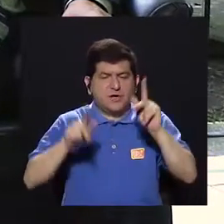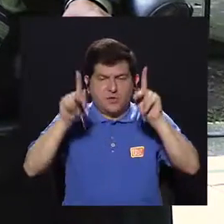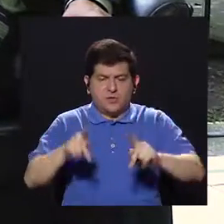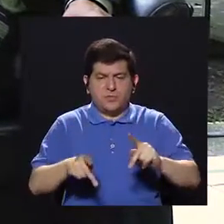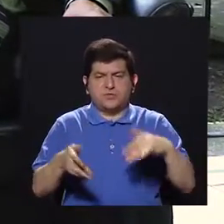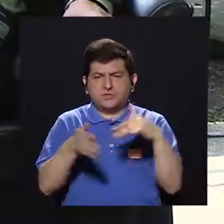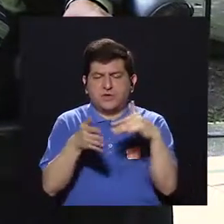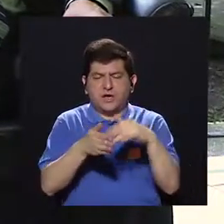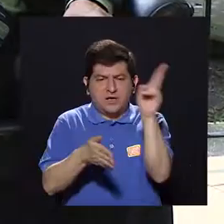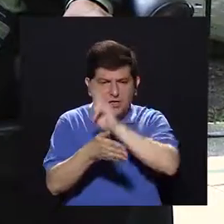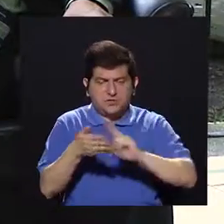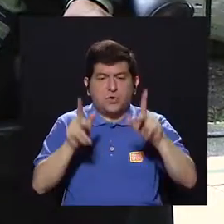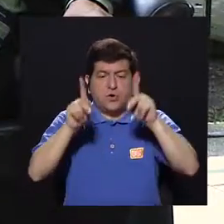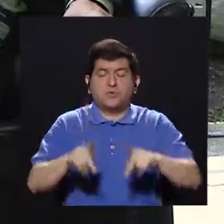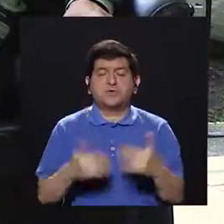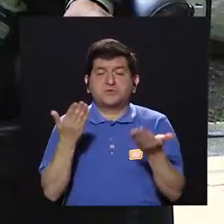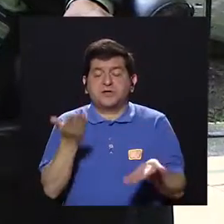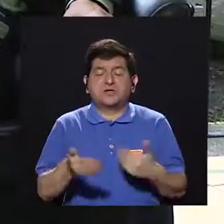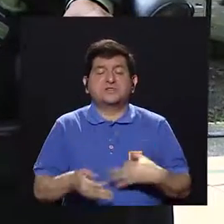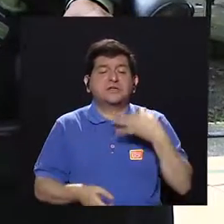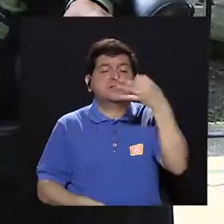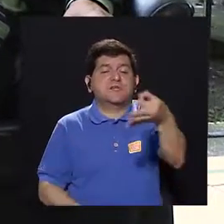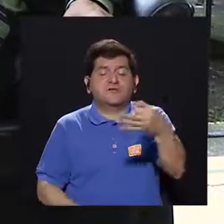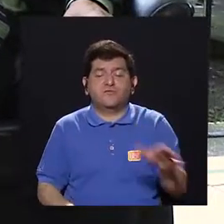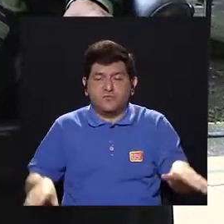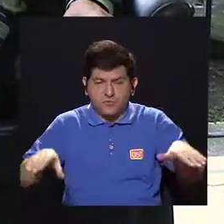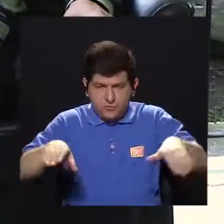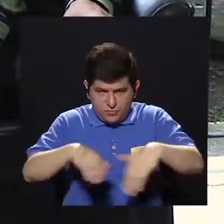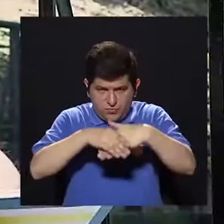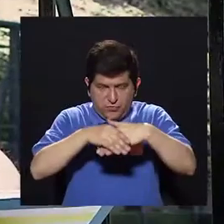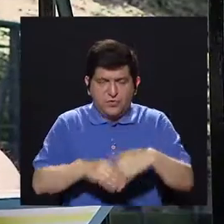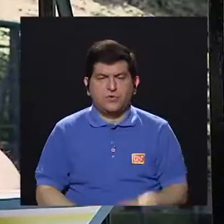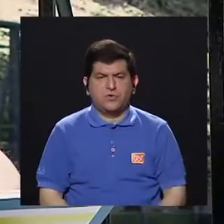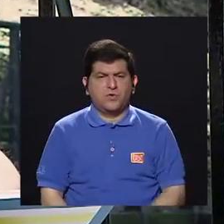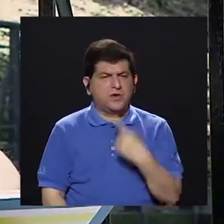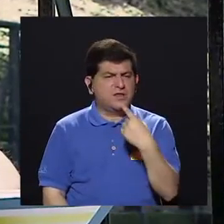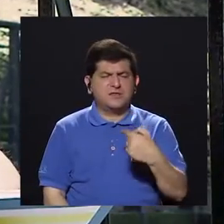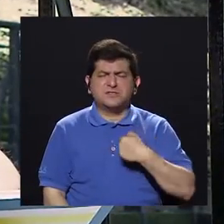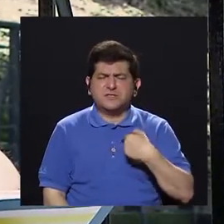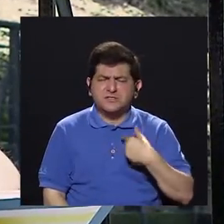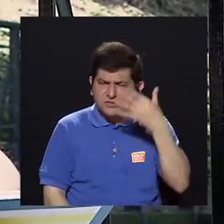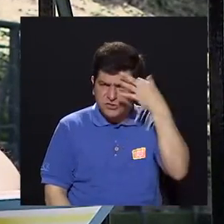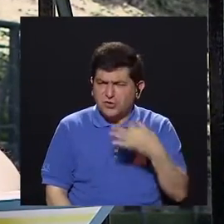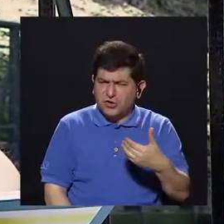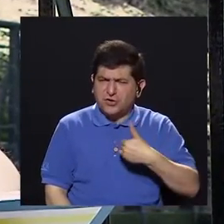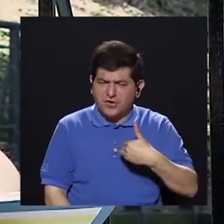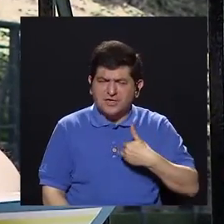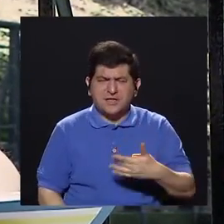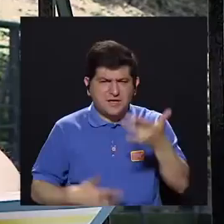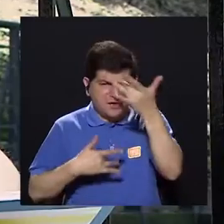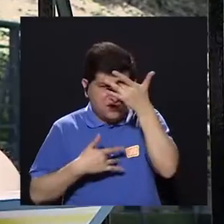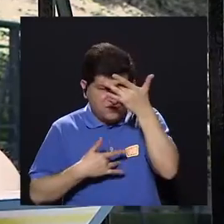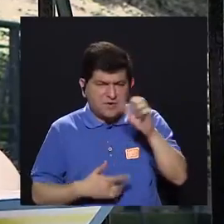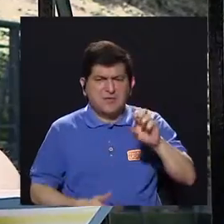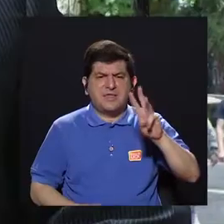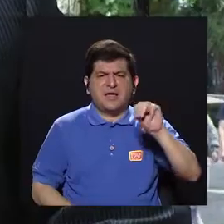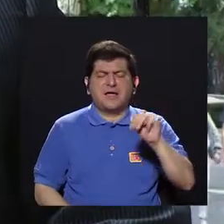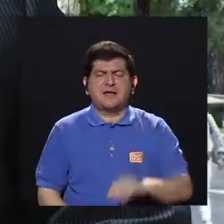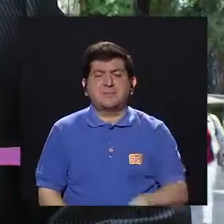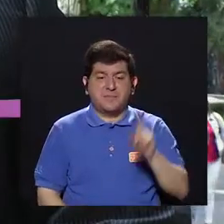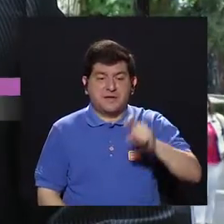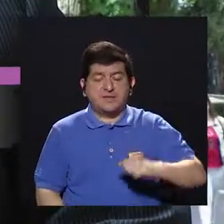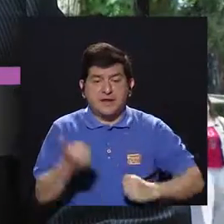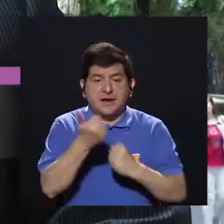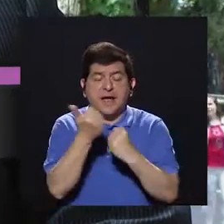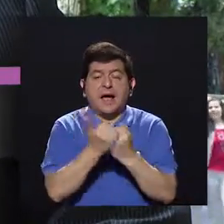vida, o el universitario, o la muchacha que se va a casar, y le dice uno, doctor, yo tengo y sospecho usted esclerosis múltiple,